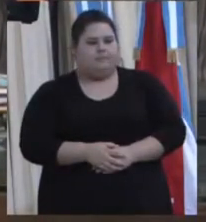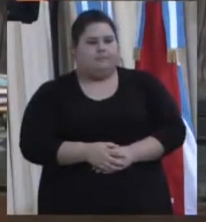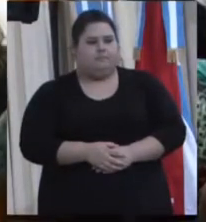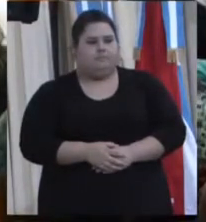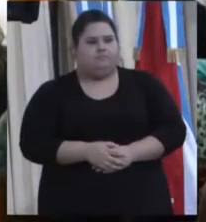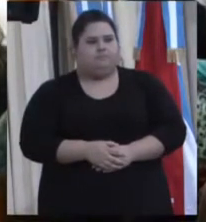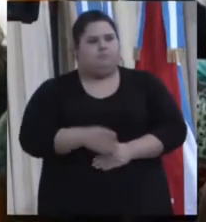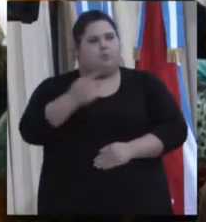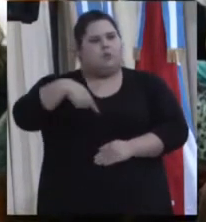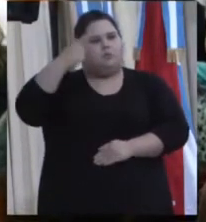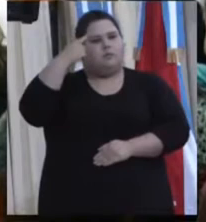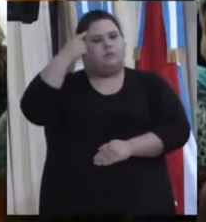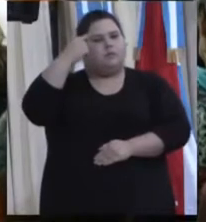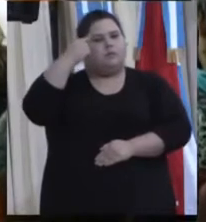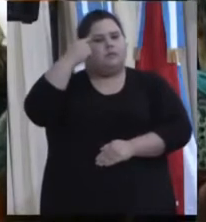cuando nosotros pensamos